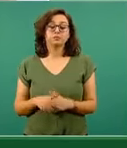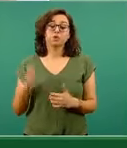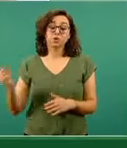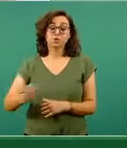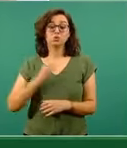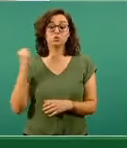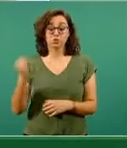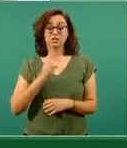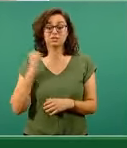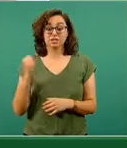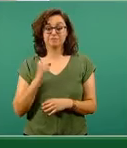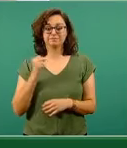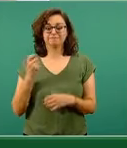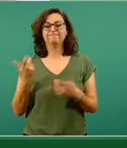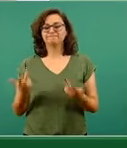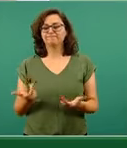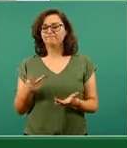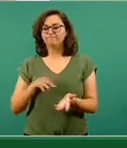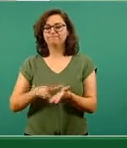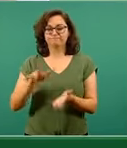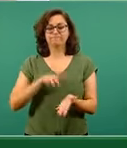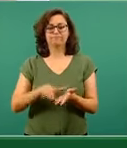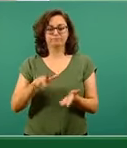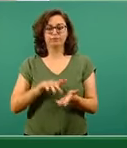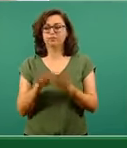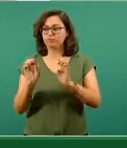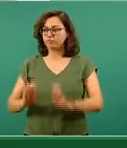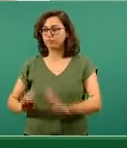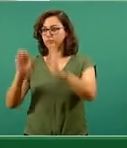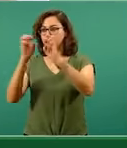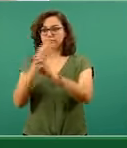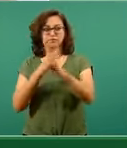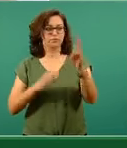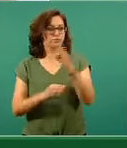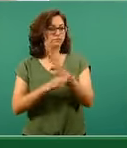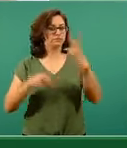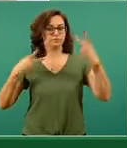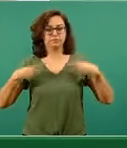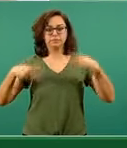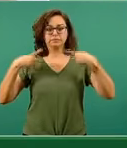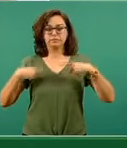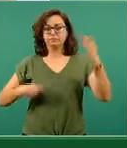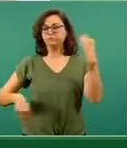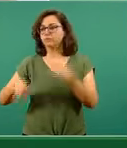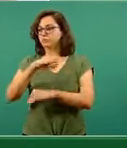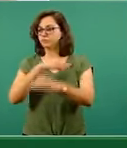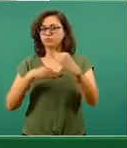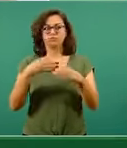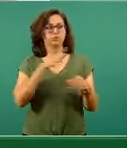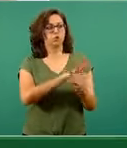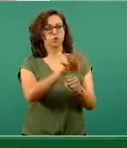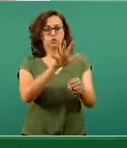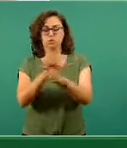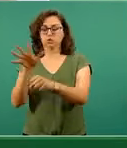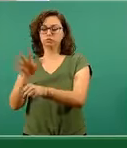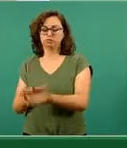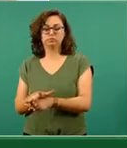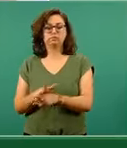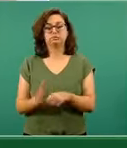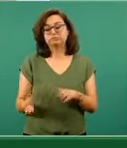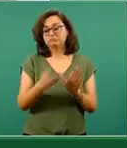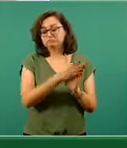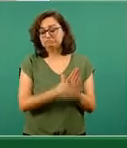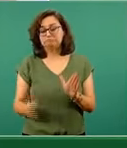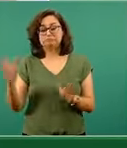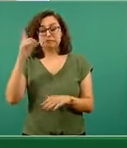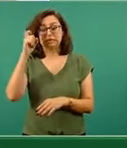afortunadamente contamos con el apoyo para poder tener la infraestructura, los recursos humanos que nos permitieran atender en el momento más